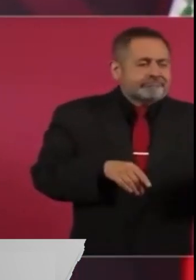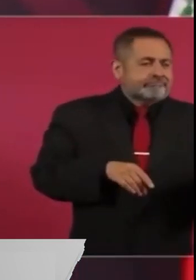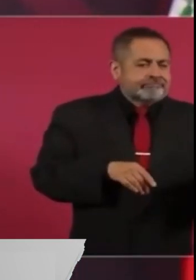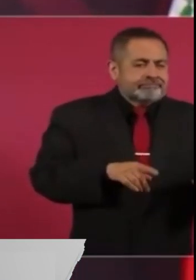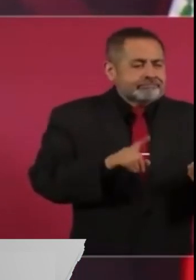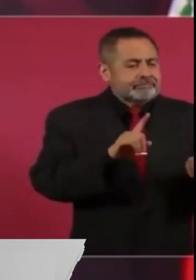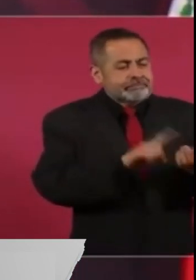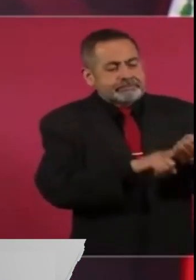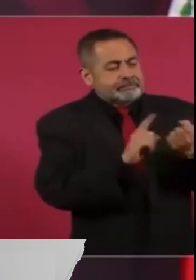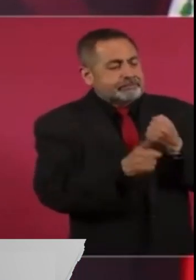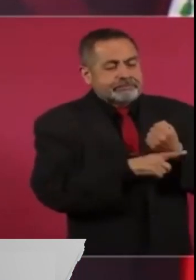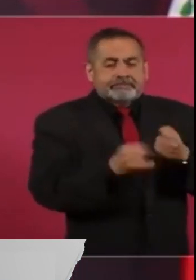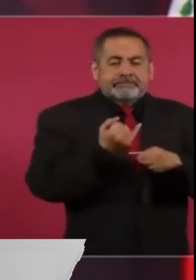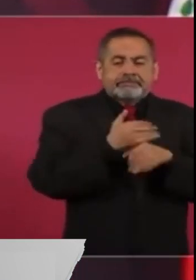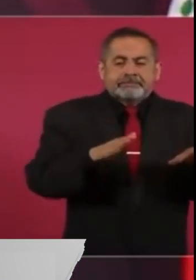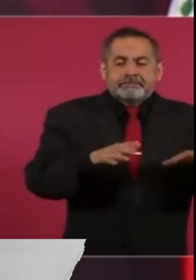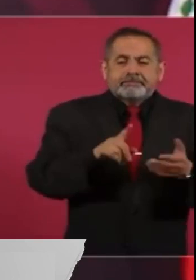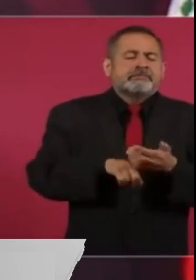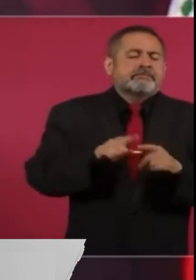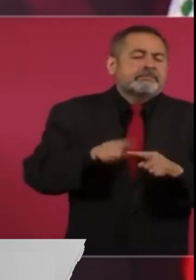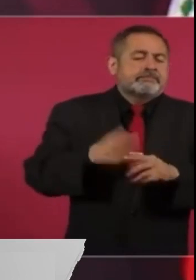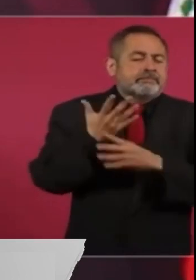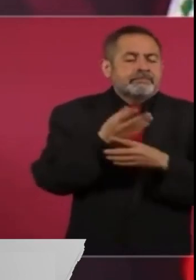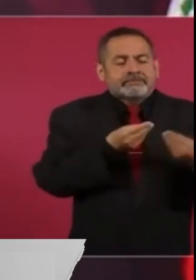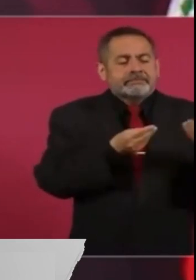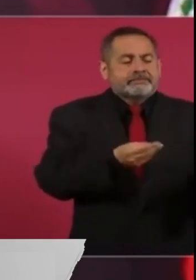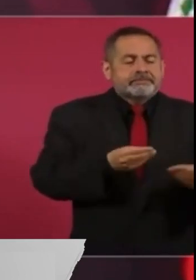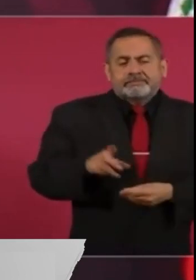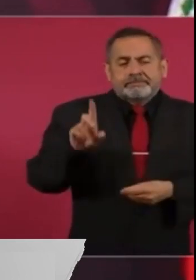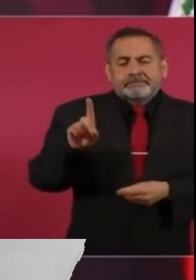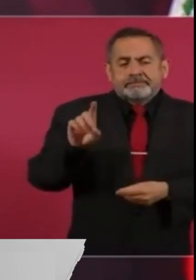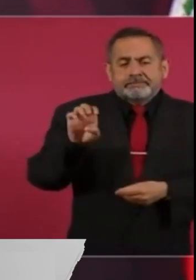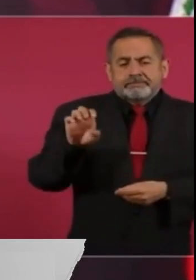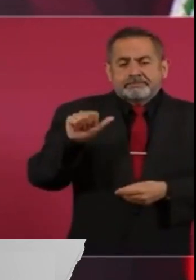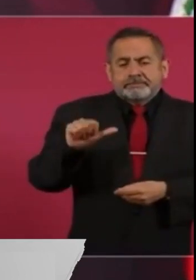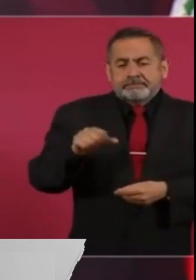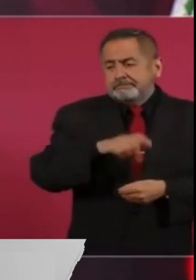que la información es de la DEA.